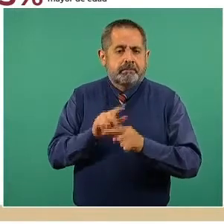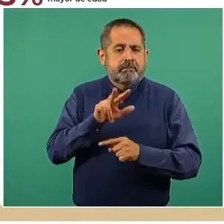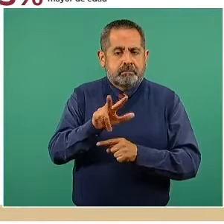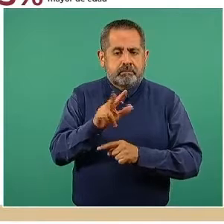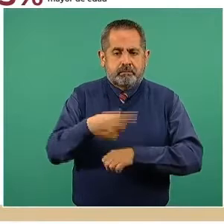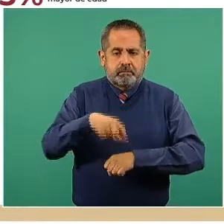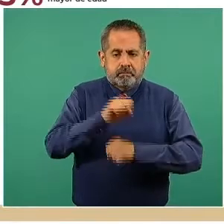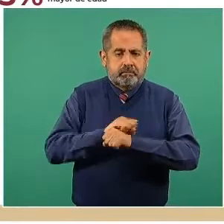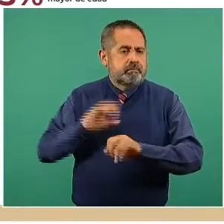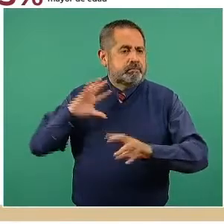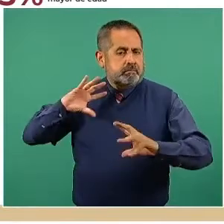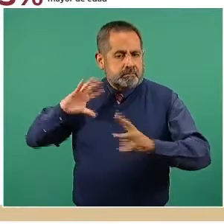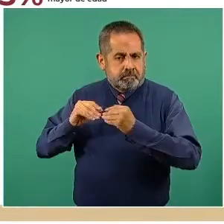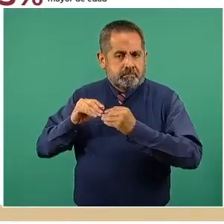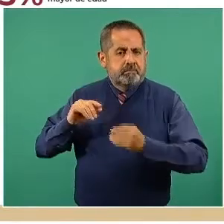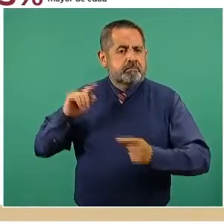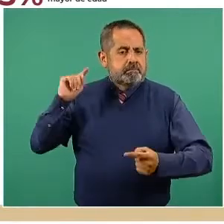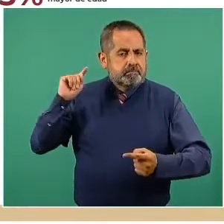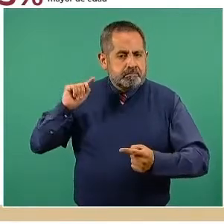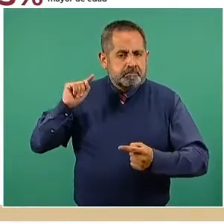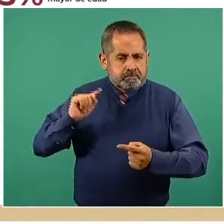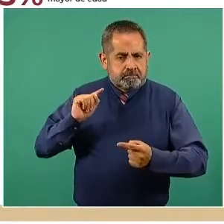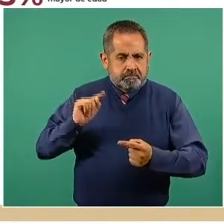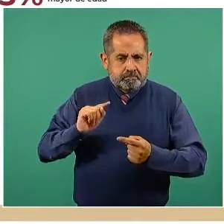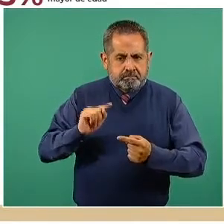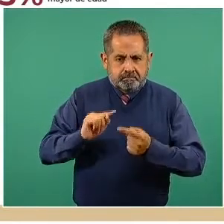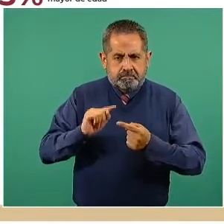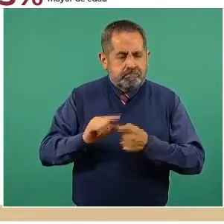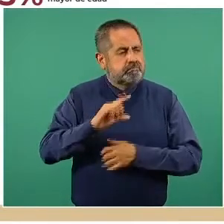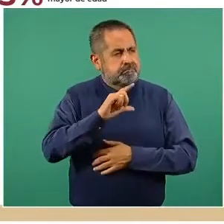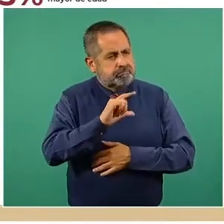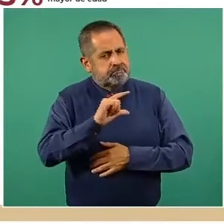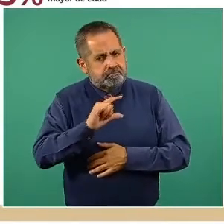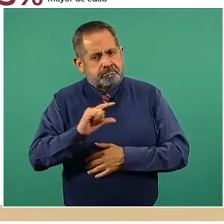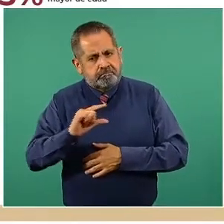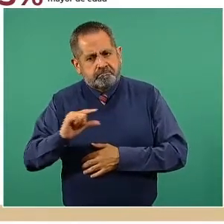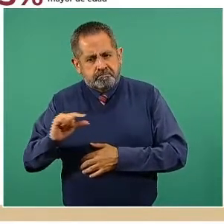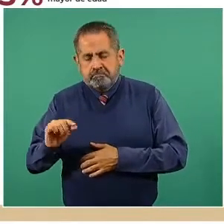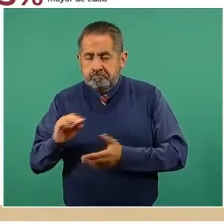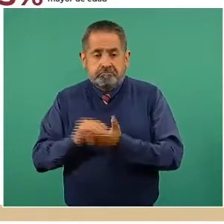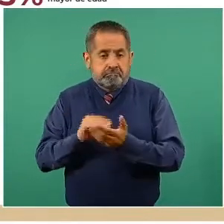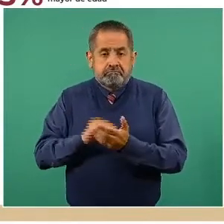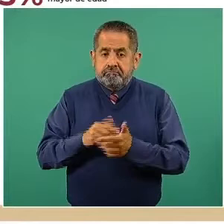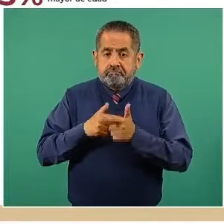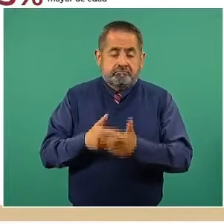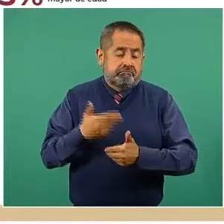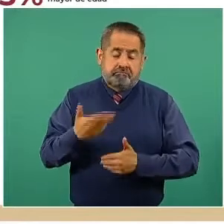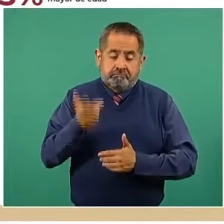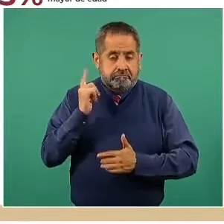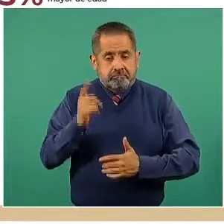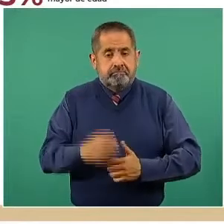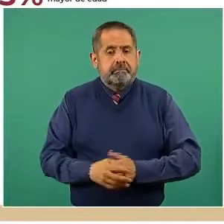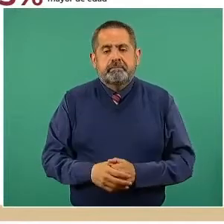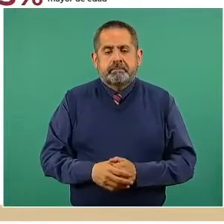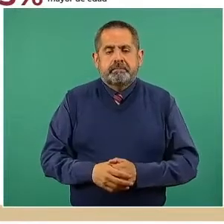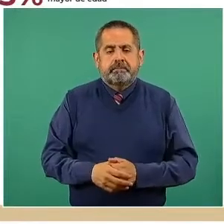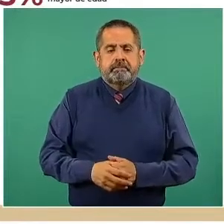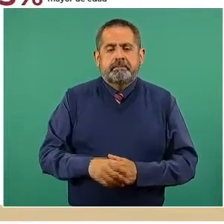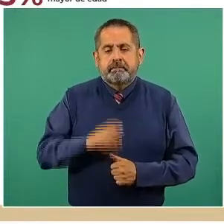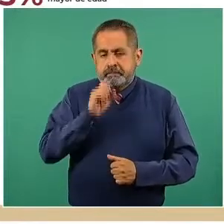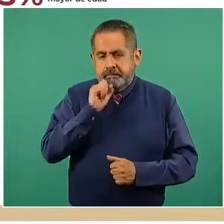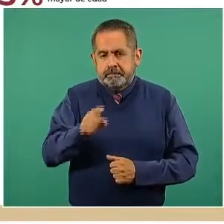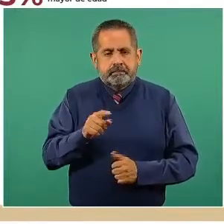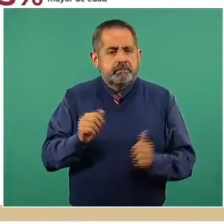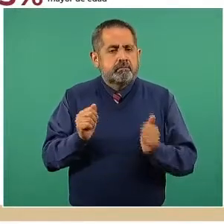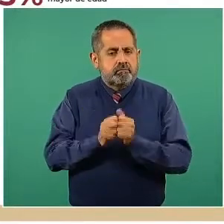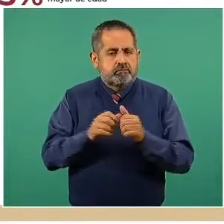en las que ya desde que inició el año hemos mantenido esta tendencia como tal. Esto también viene de